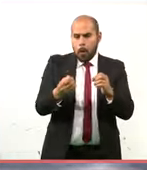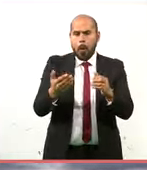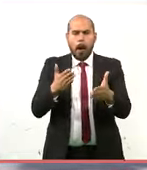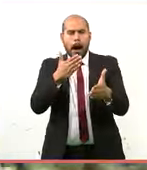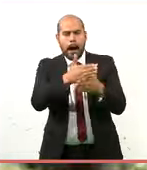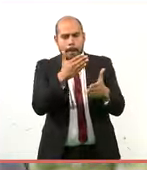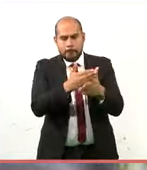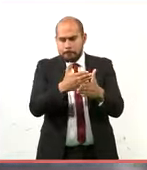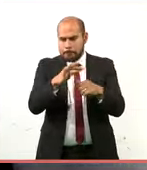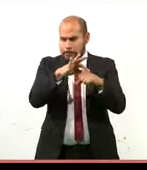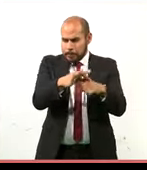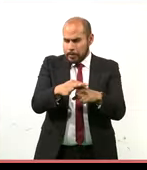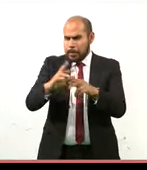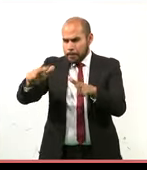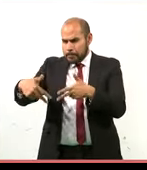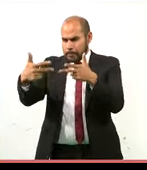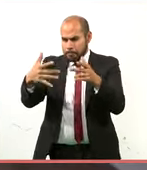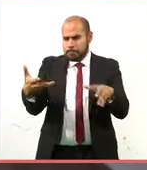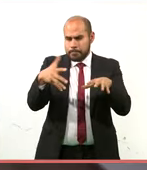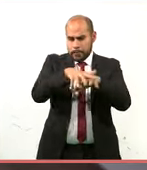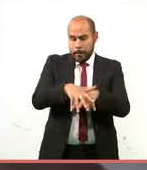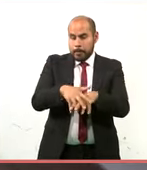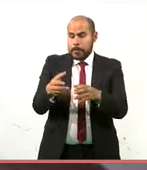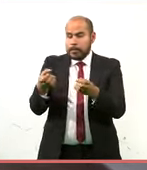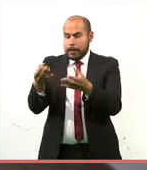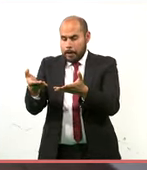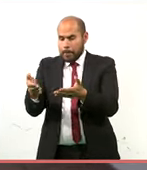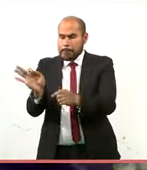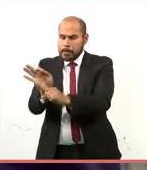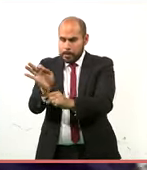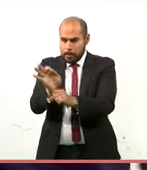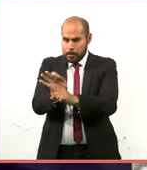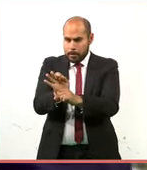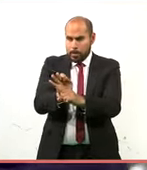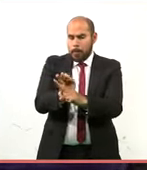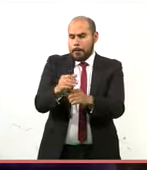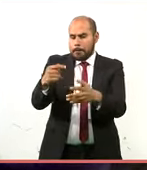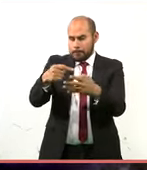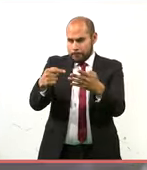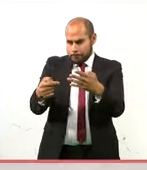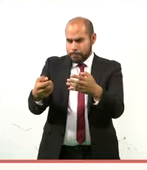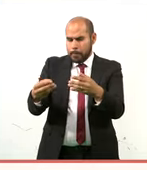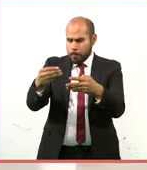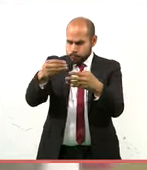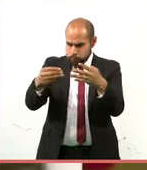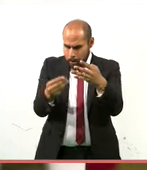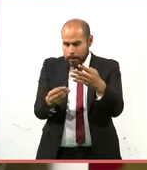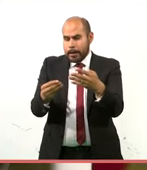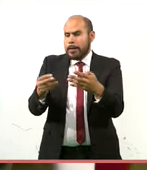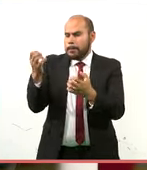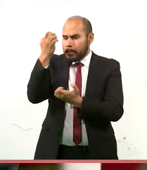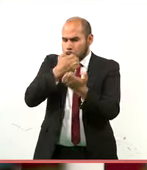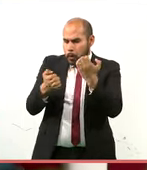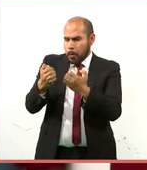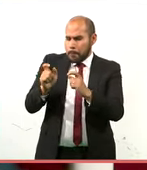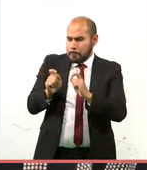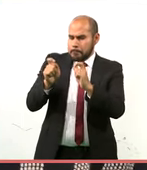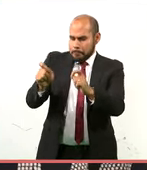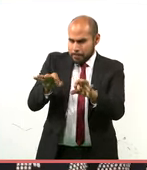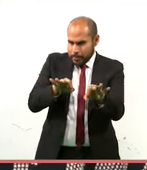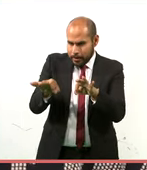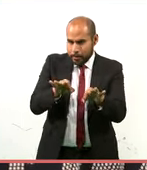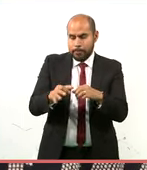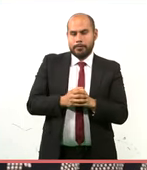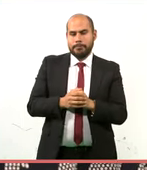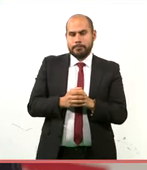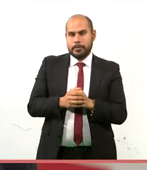en prestaciones, beneficios, recategorizaciones y revaluaciones de puestos. Además de mantener el